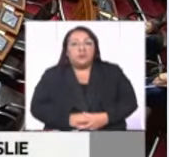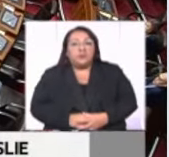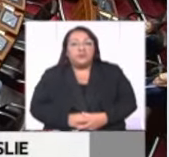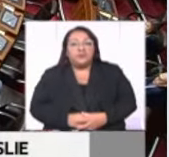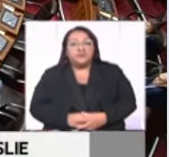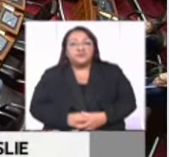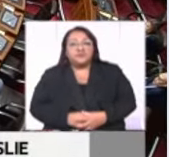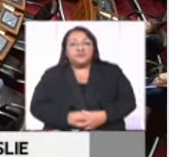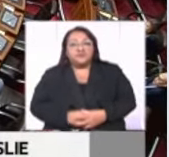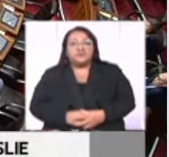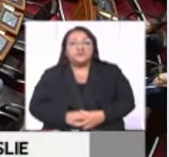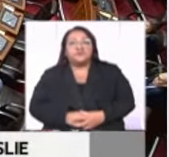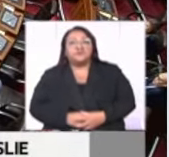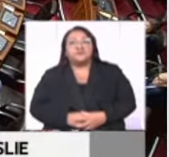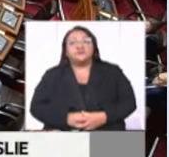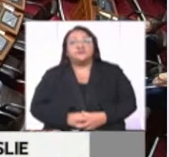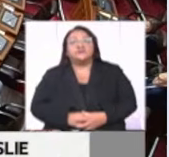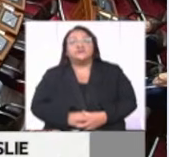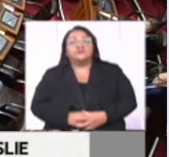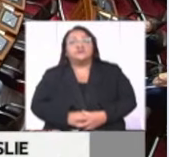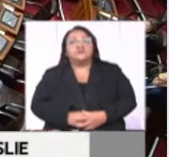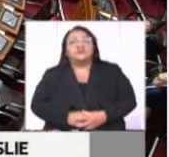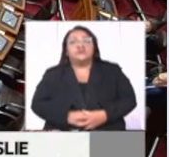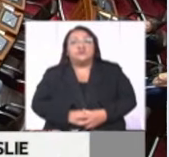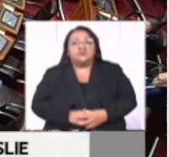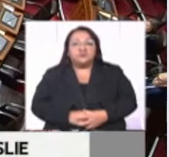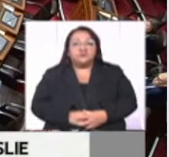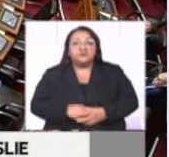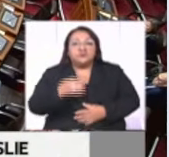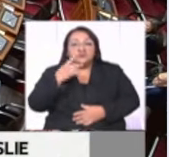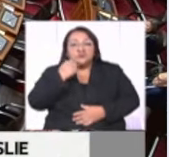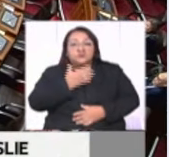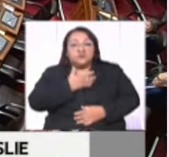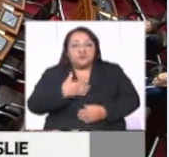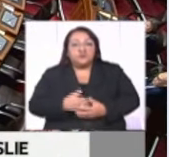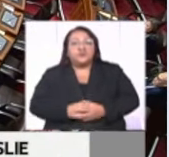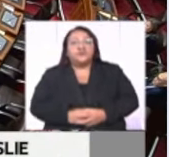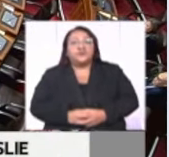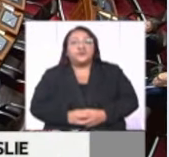Gracias. Mi saludo a la representación nacional. Señor presidente,